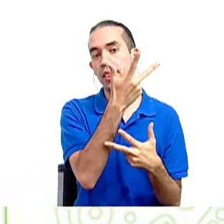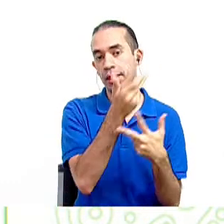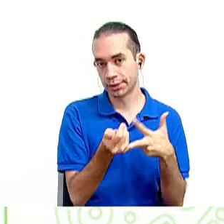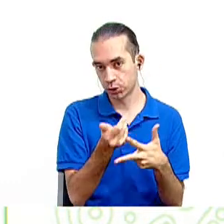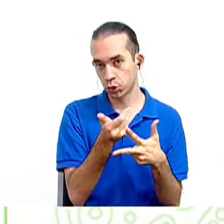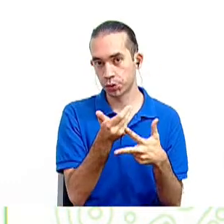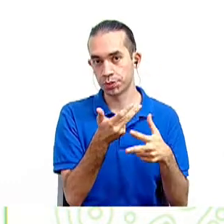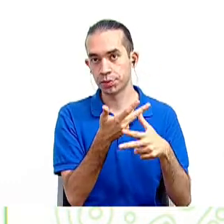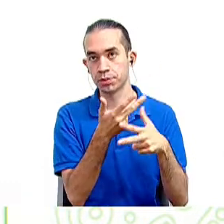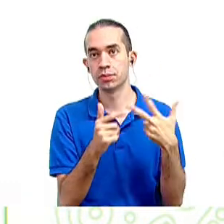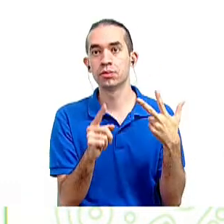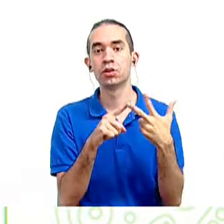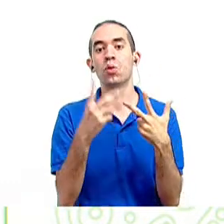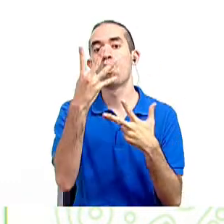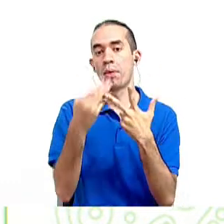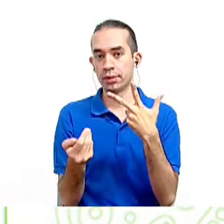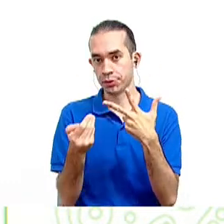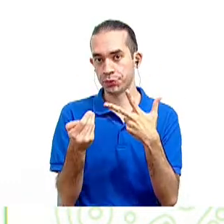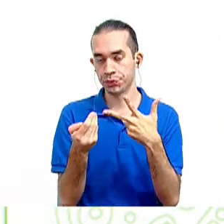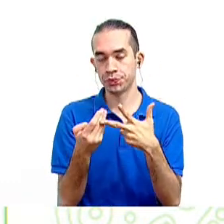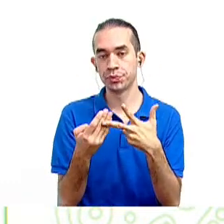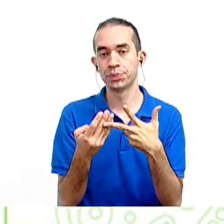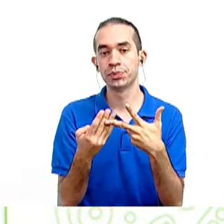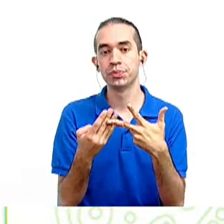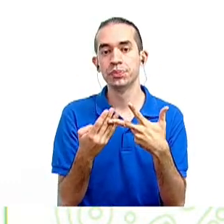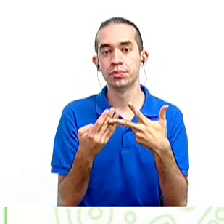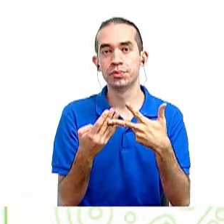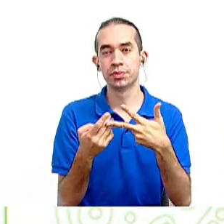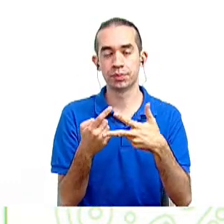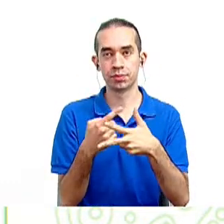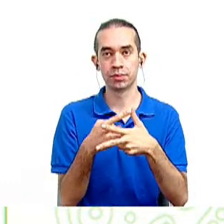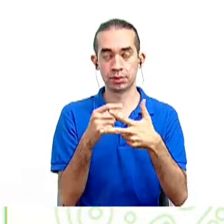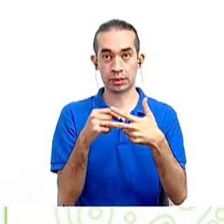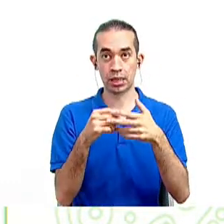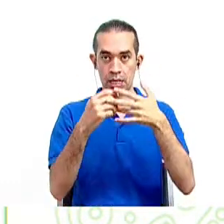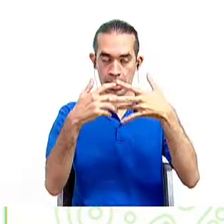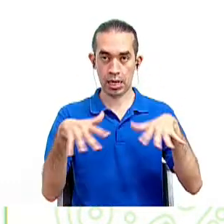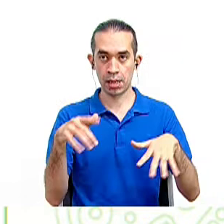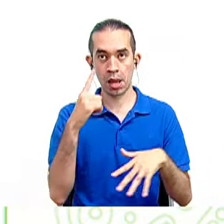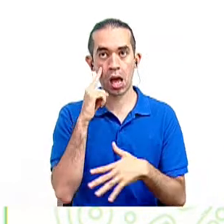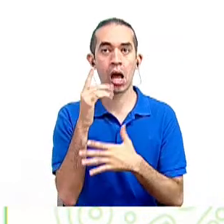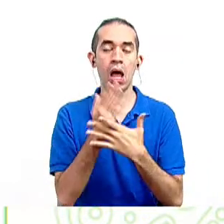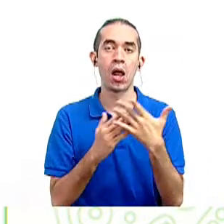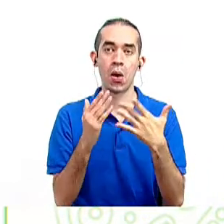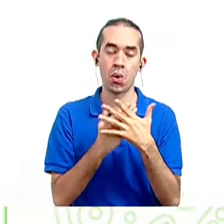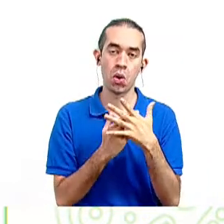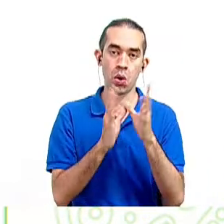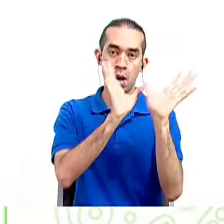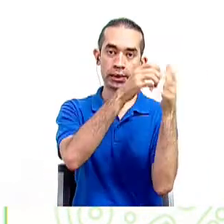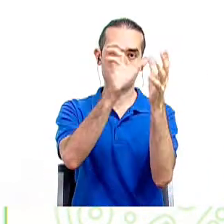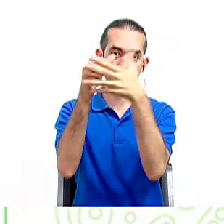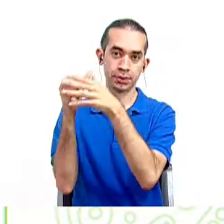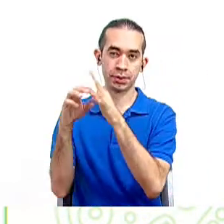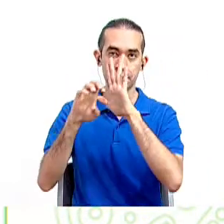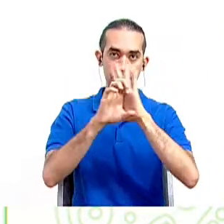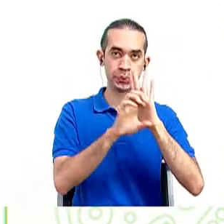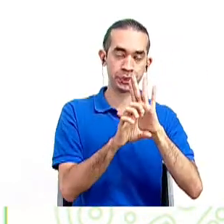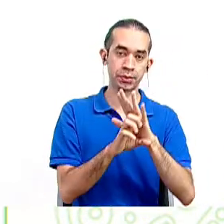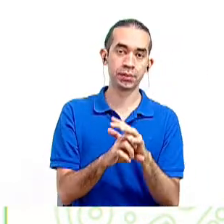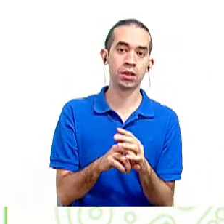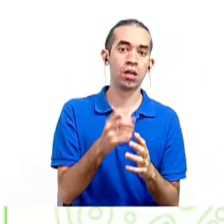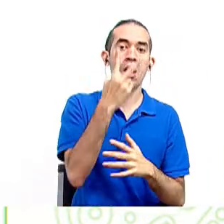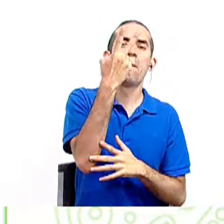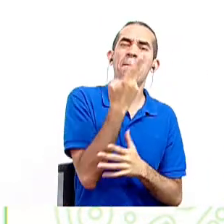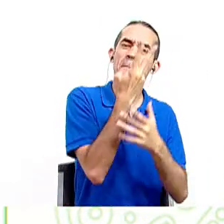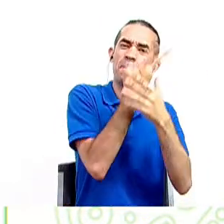ternarios y los cuaternarios. Dentro de esos vamos a ver algunas clasificaciones y ejemplos. Los